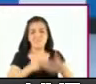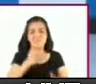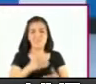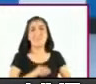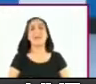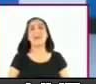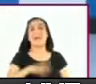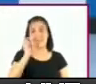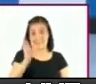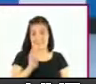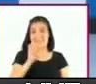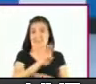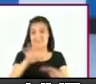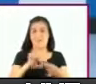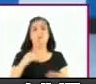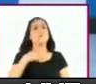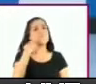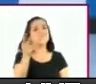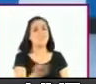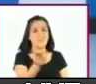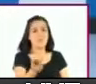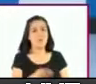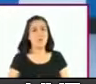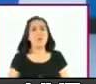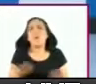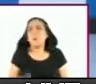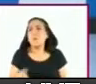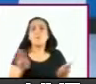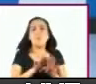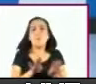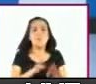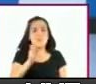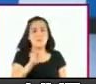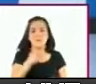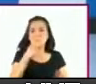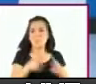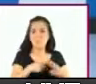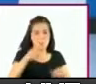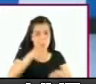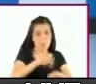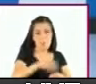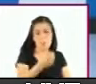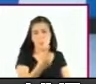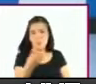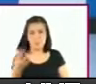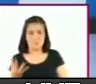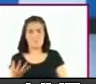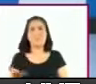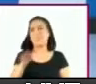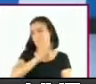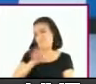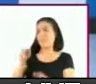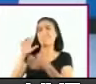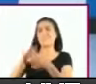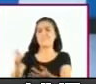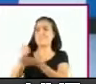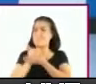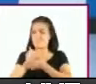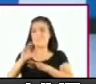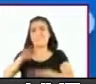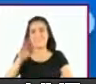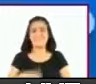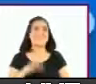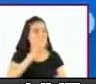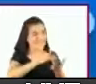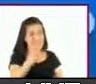anterior, quiero preguntarle, ¿cómo calculamos estas sucesiones? ¿Puede explicarnos más sobre el tema, por favor? Gracias,